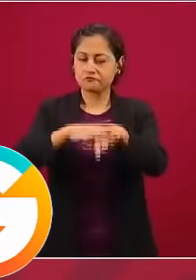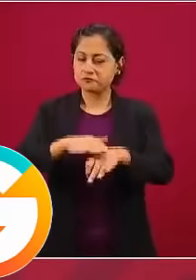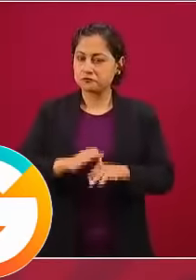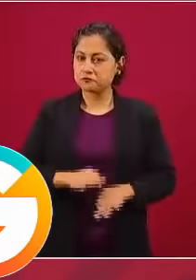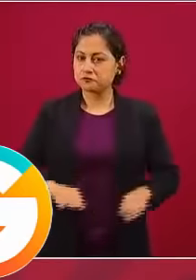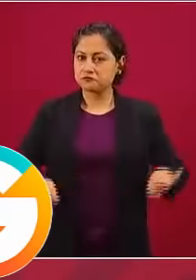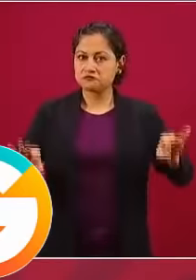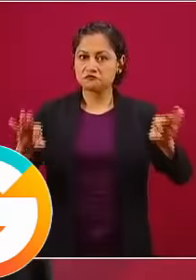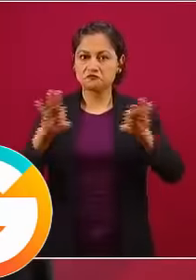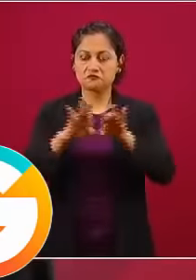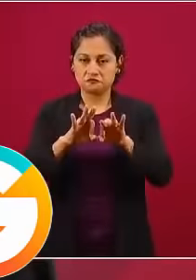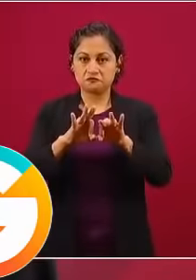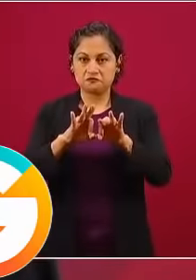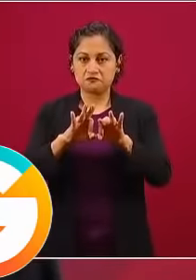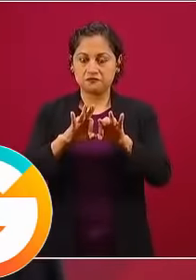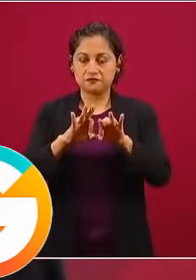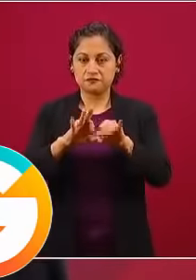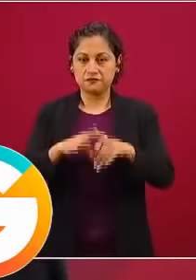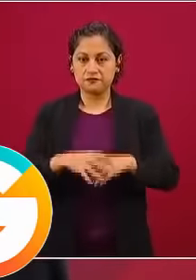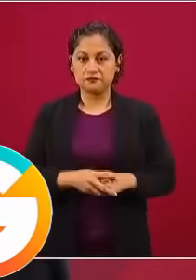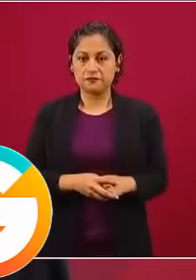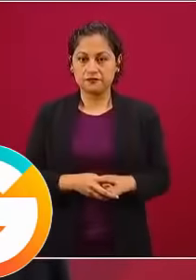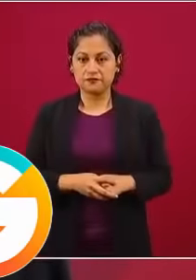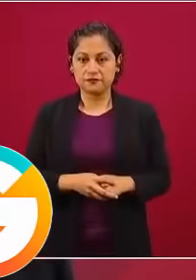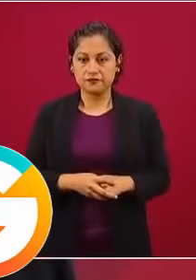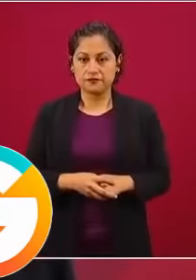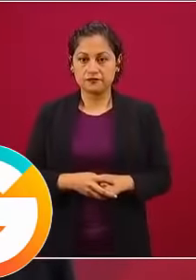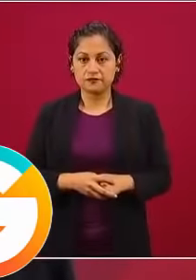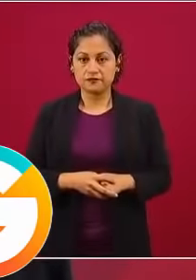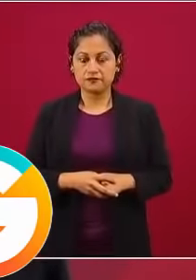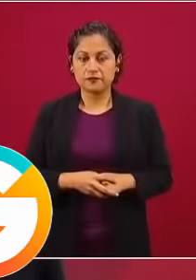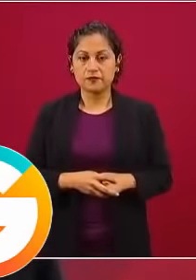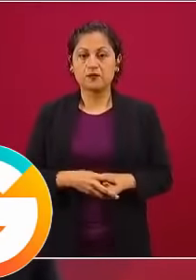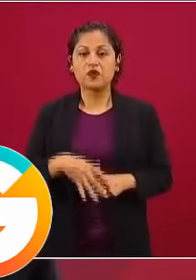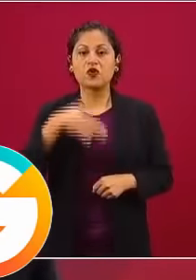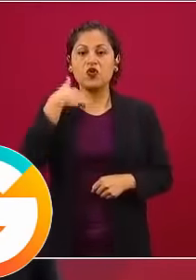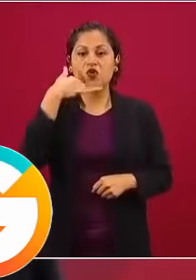como objetivo principal, desterrar la corrupción.